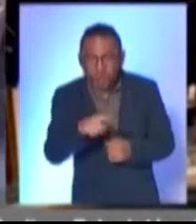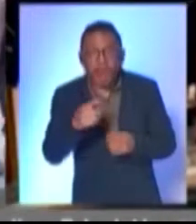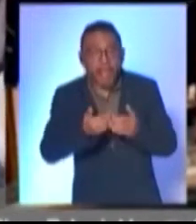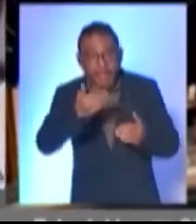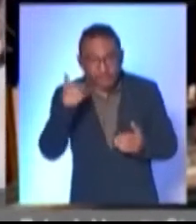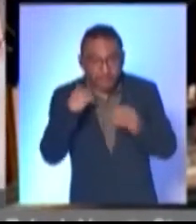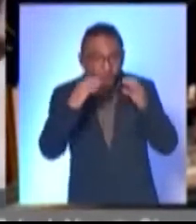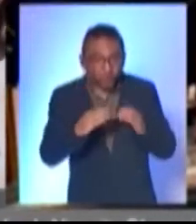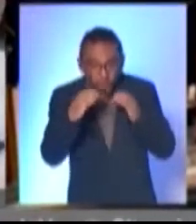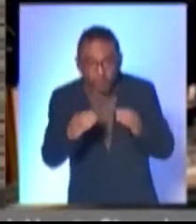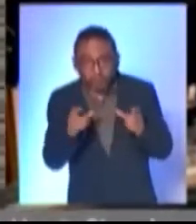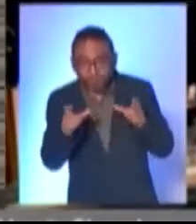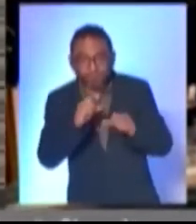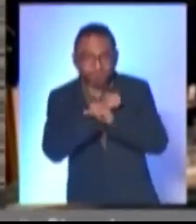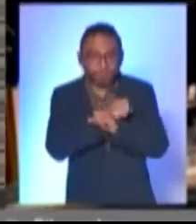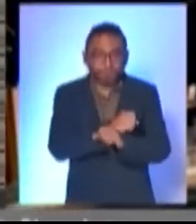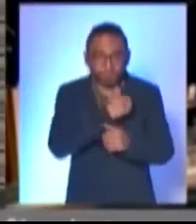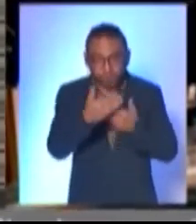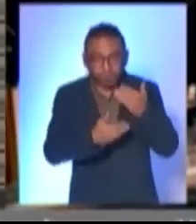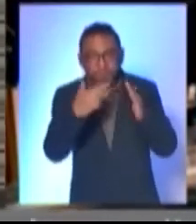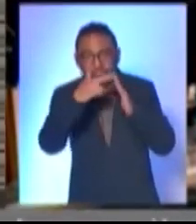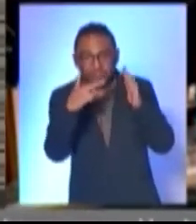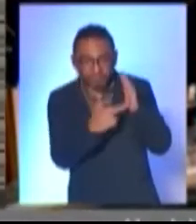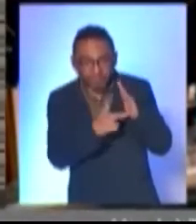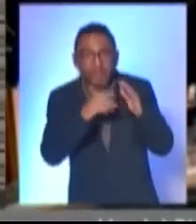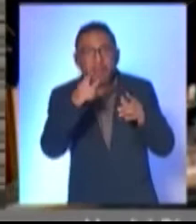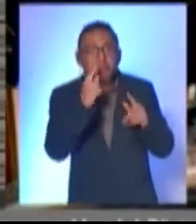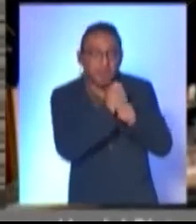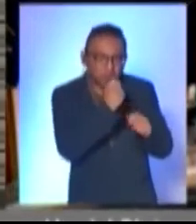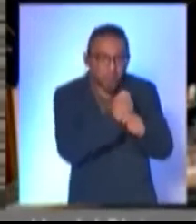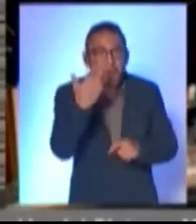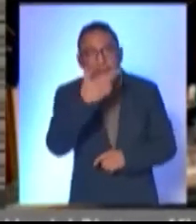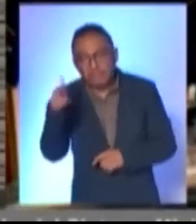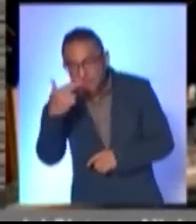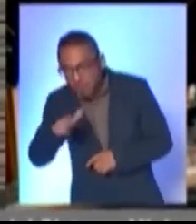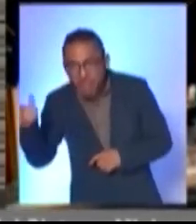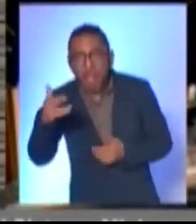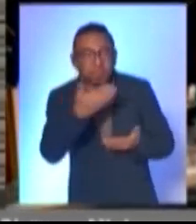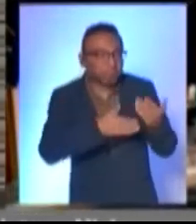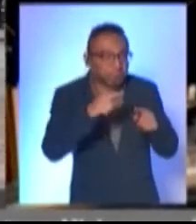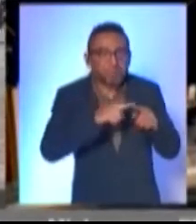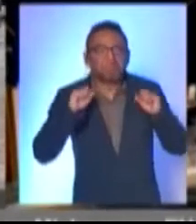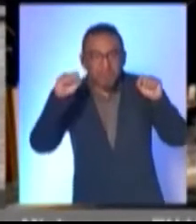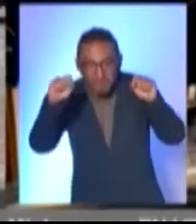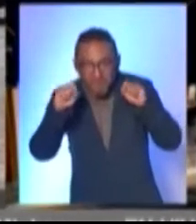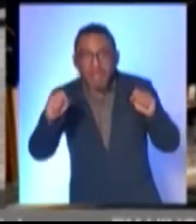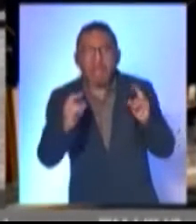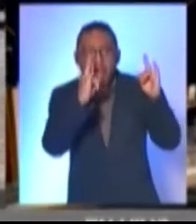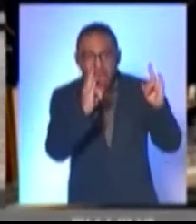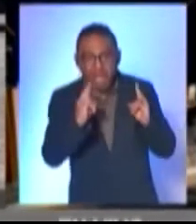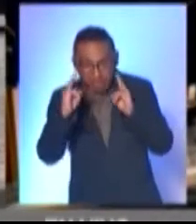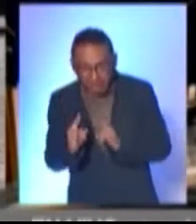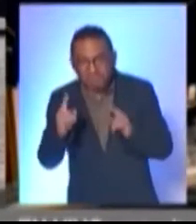prevención y cumplimiento de los protocolos en el transporte público, en los restaurantes y centros de conveniencia, así como en los gimnasios y canchas deportivas